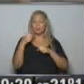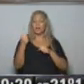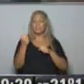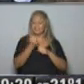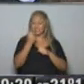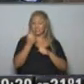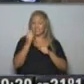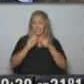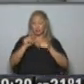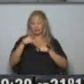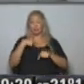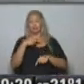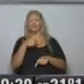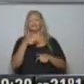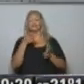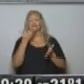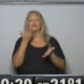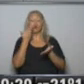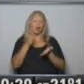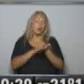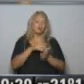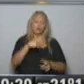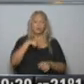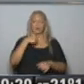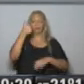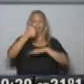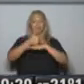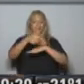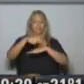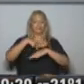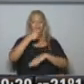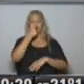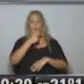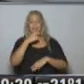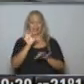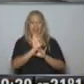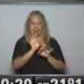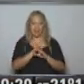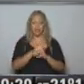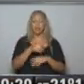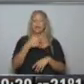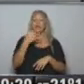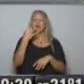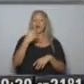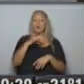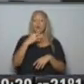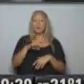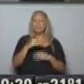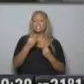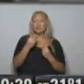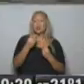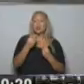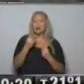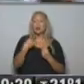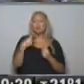con la gestión en la ciudad forman parte del arsenal de campaña presidencial del macrismo. El único arsenal ha sido la